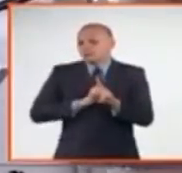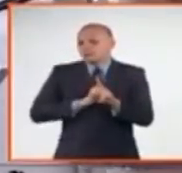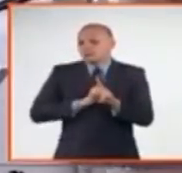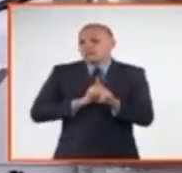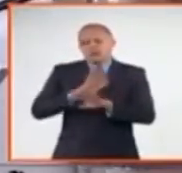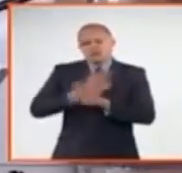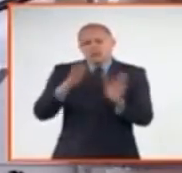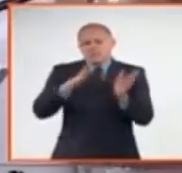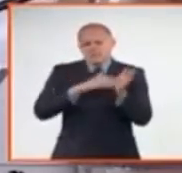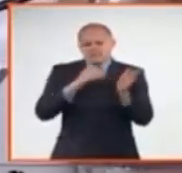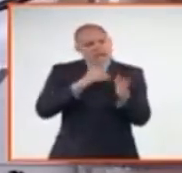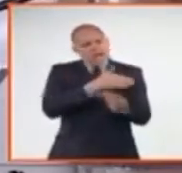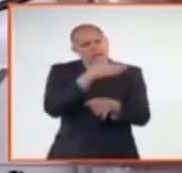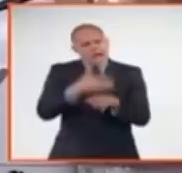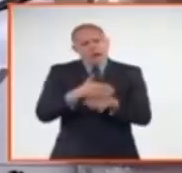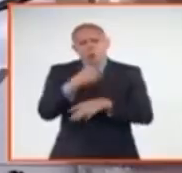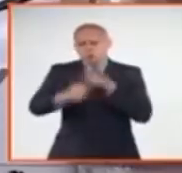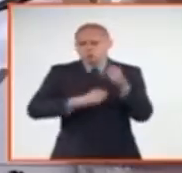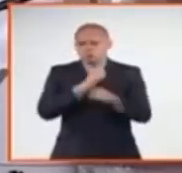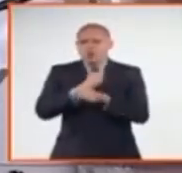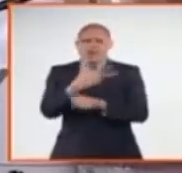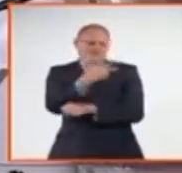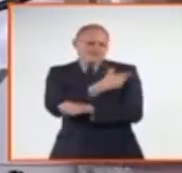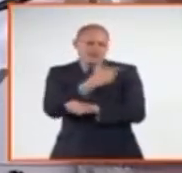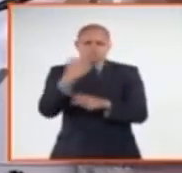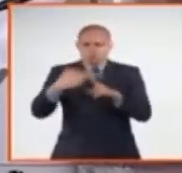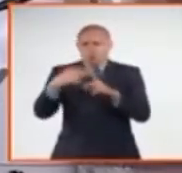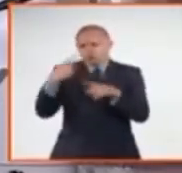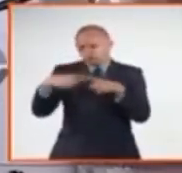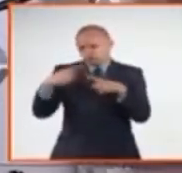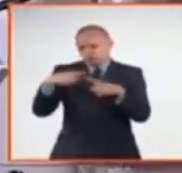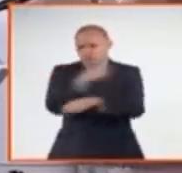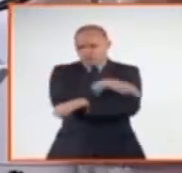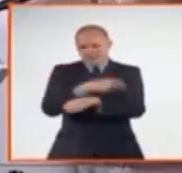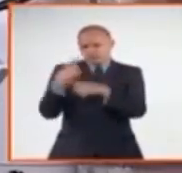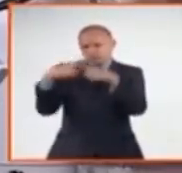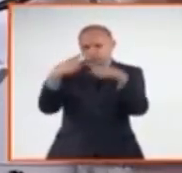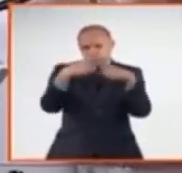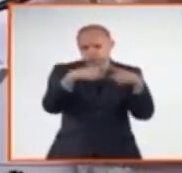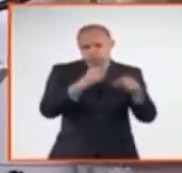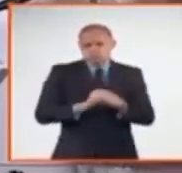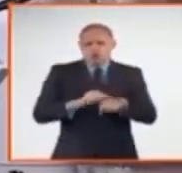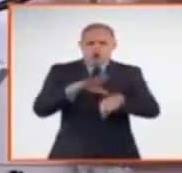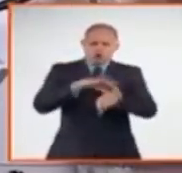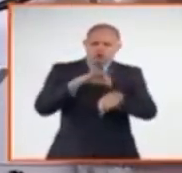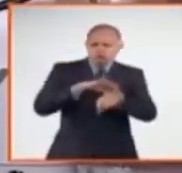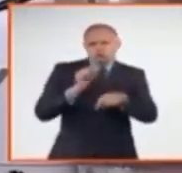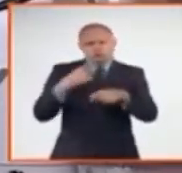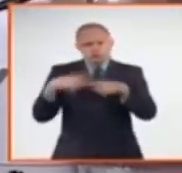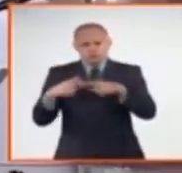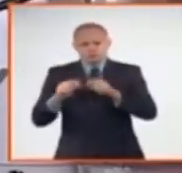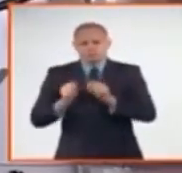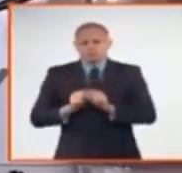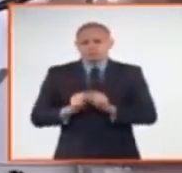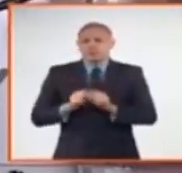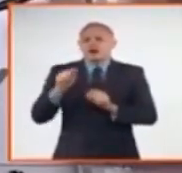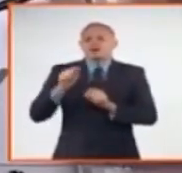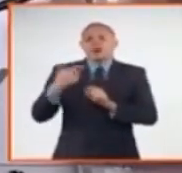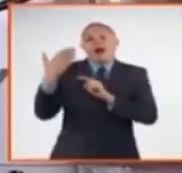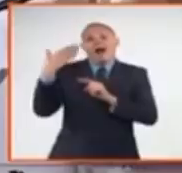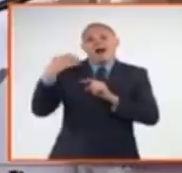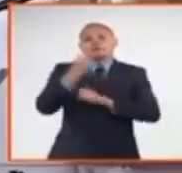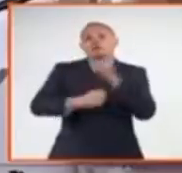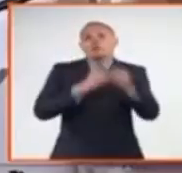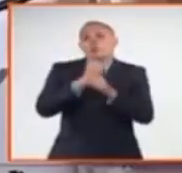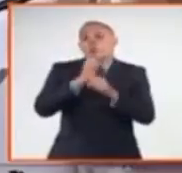varios meses han tenido la posibilidad de medir por ejemplo la efectividad cuando circulaba las cepas alfa y ahora medir la efectividad cuando